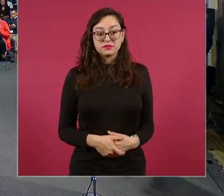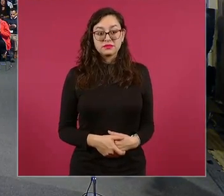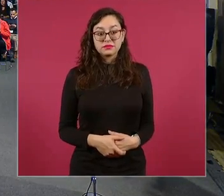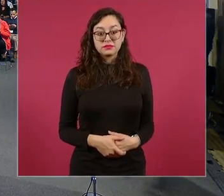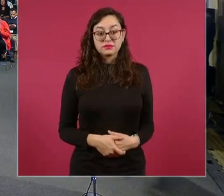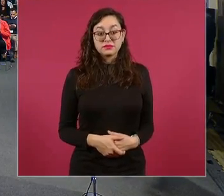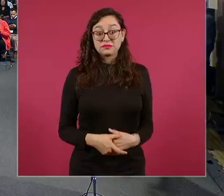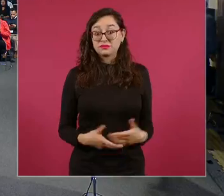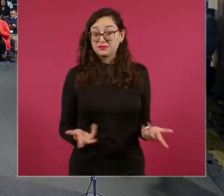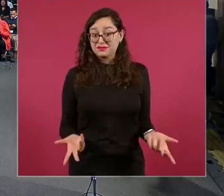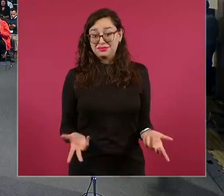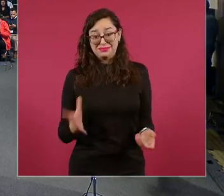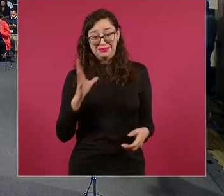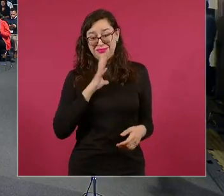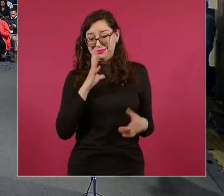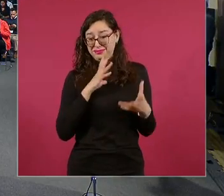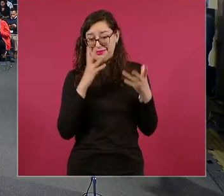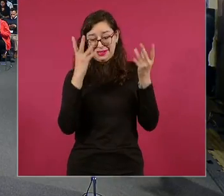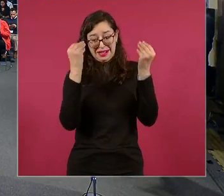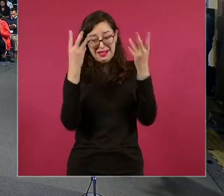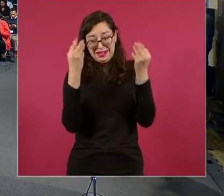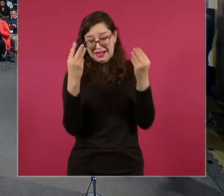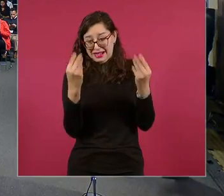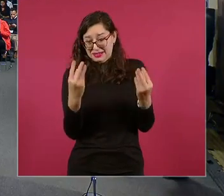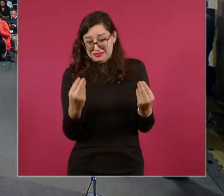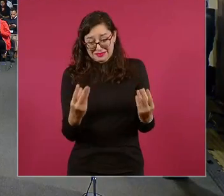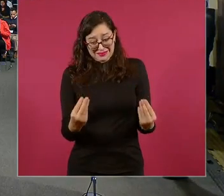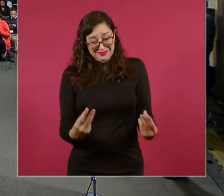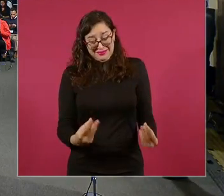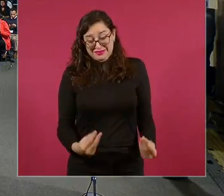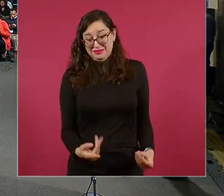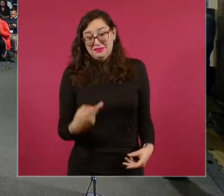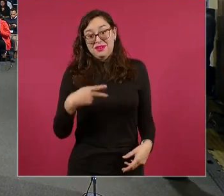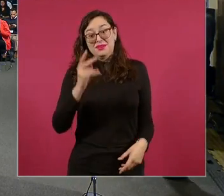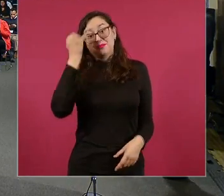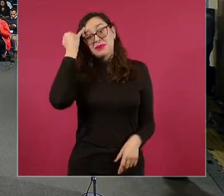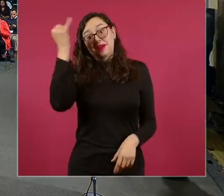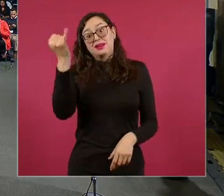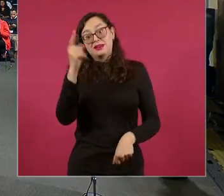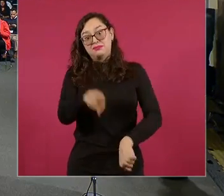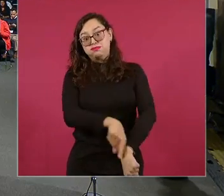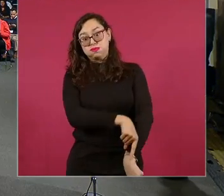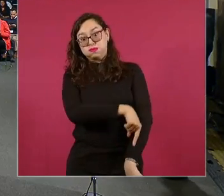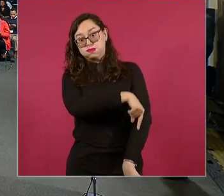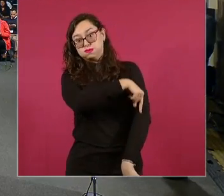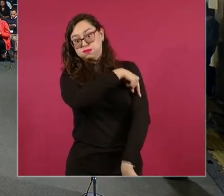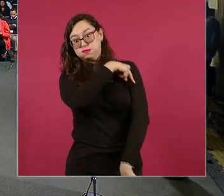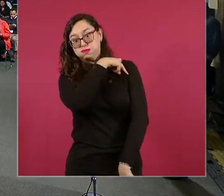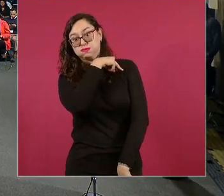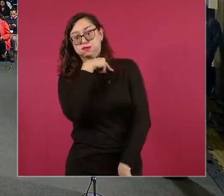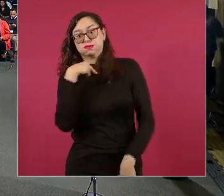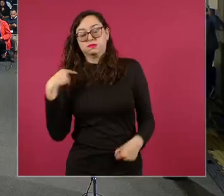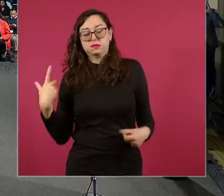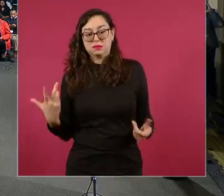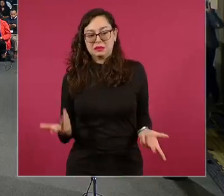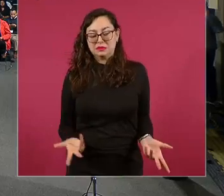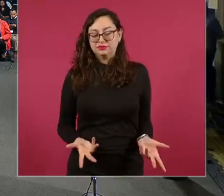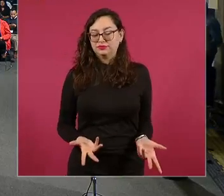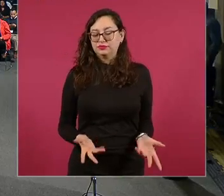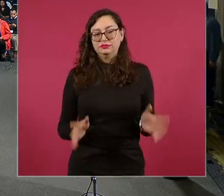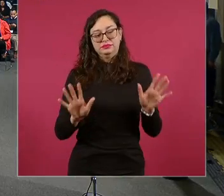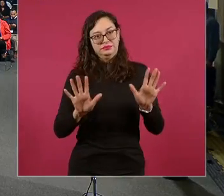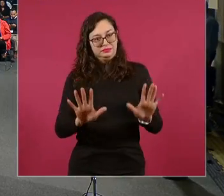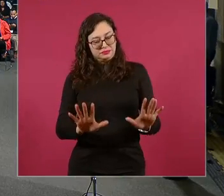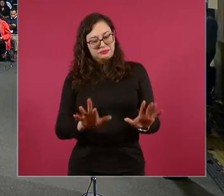Hay bastante, pero se nos va todo el tiempo. Y mejor, si hay